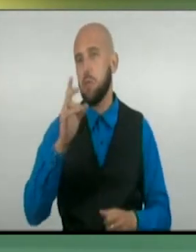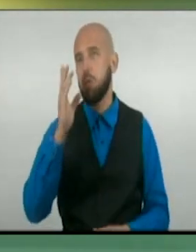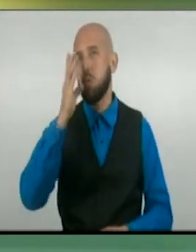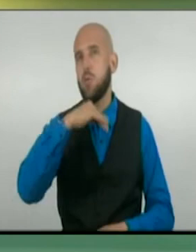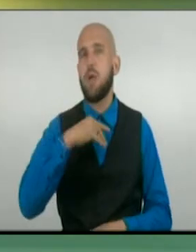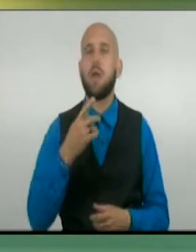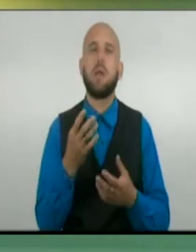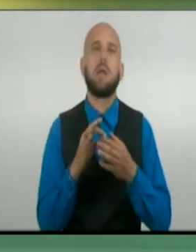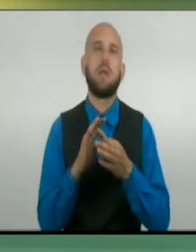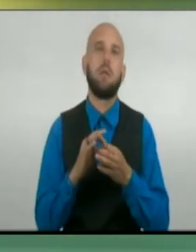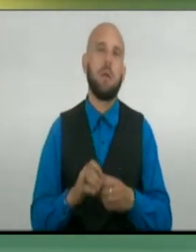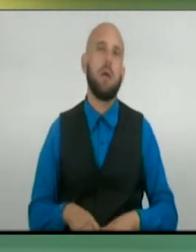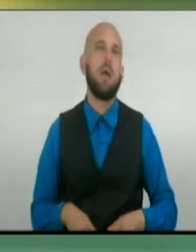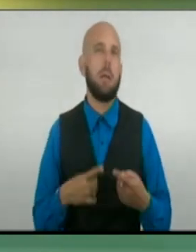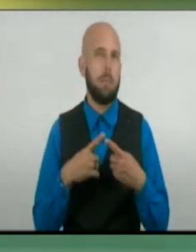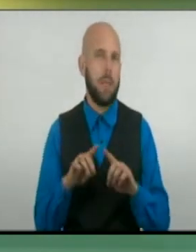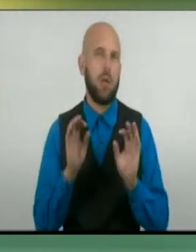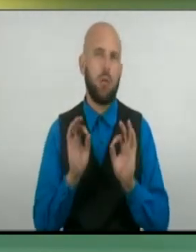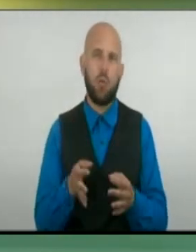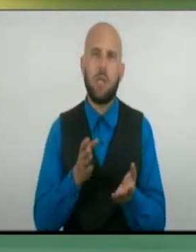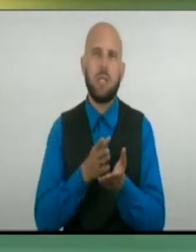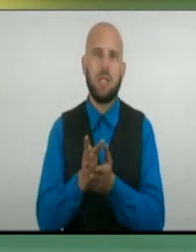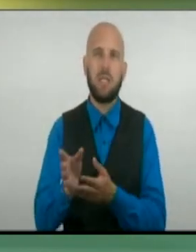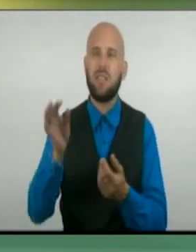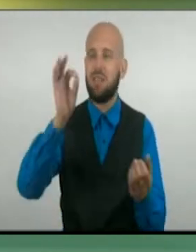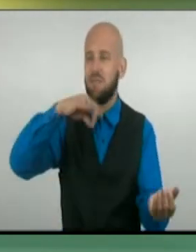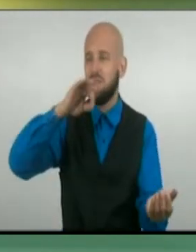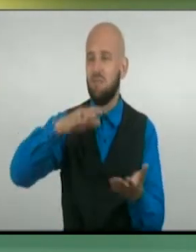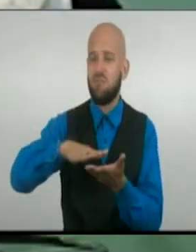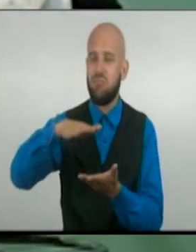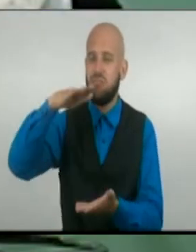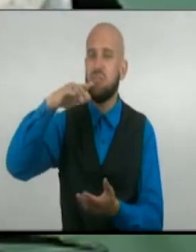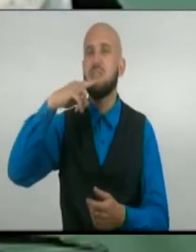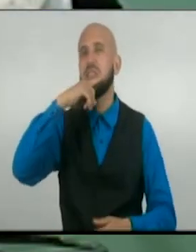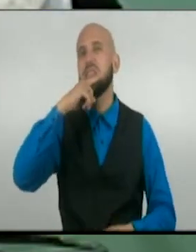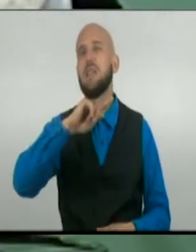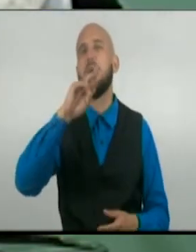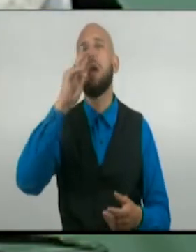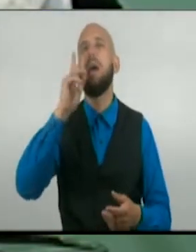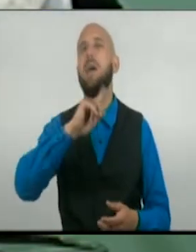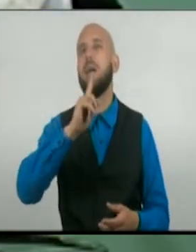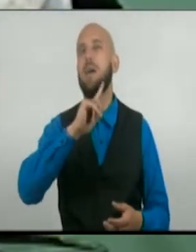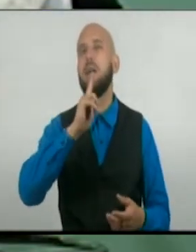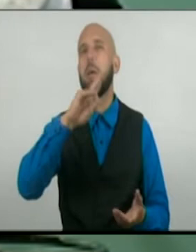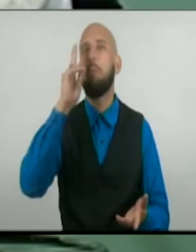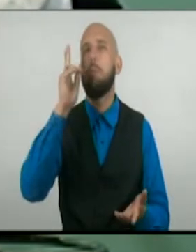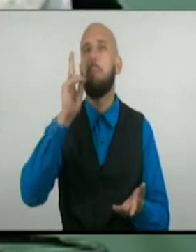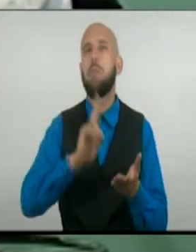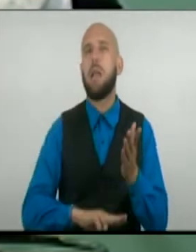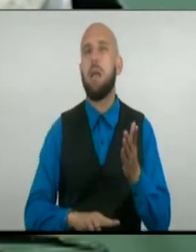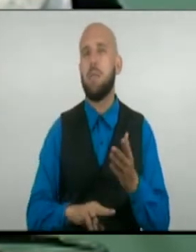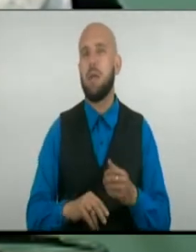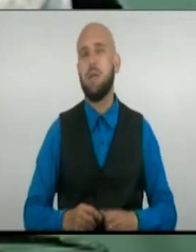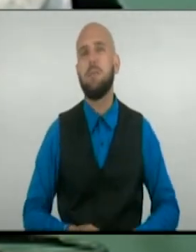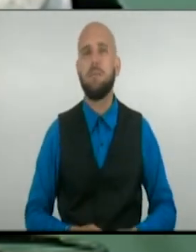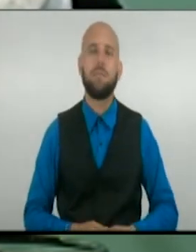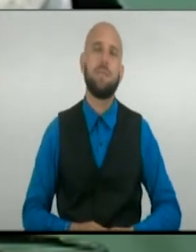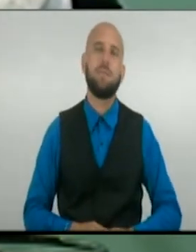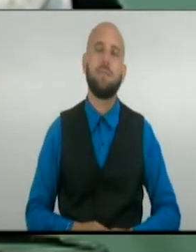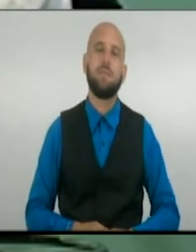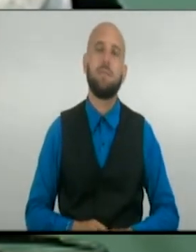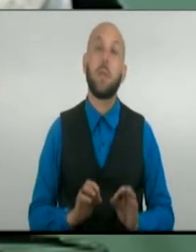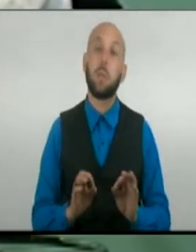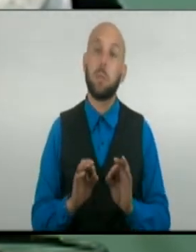pero se sigue obteniendo la materia prima ya no tanto por plasmaféresis sino como donación voluntaria como